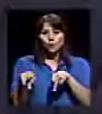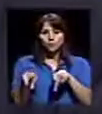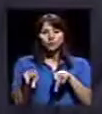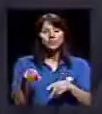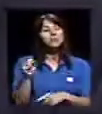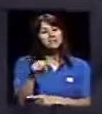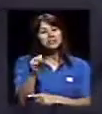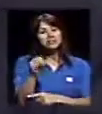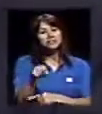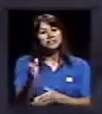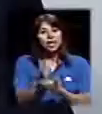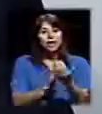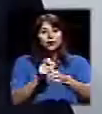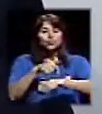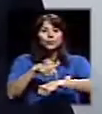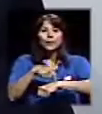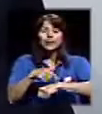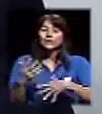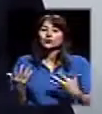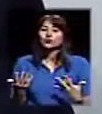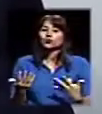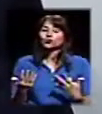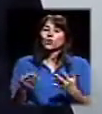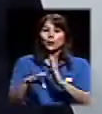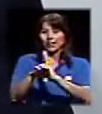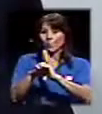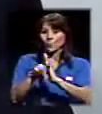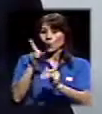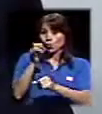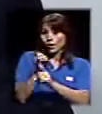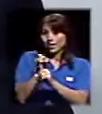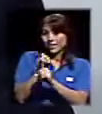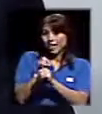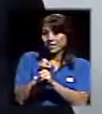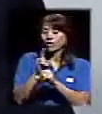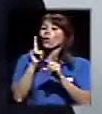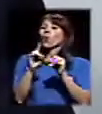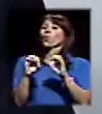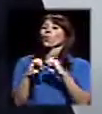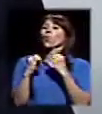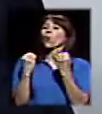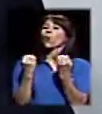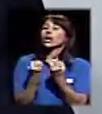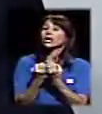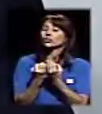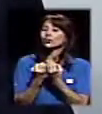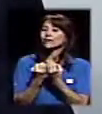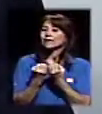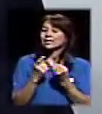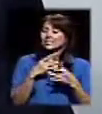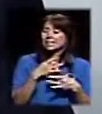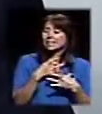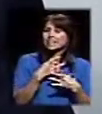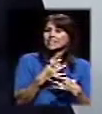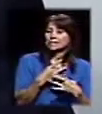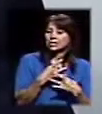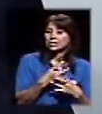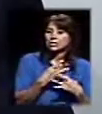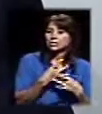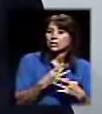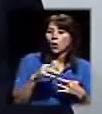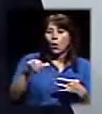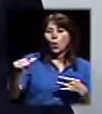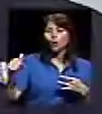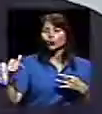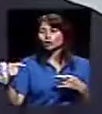donde los intereses particulares de una entidad o de un sector han cedido por los intereses comunes de la